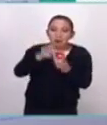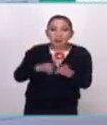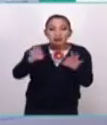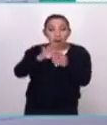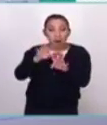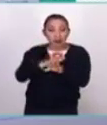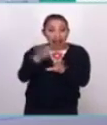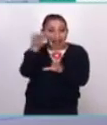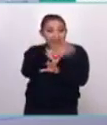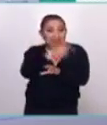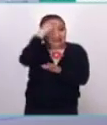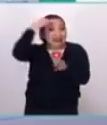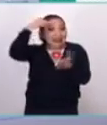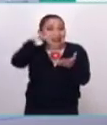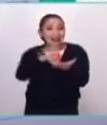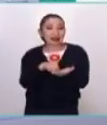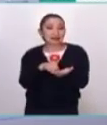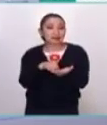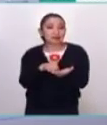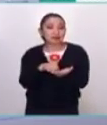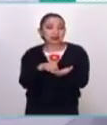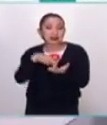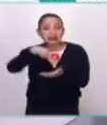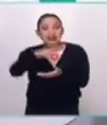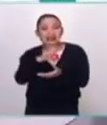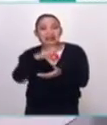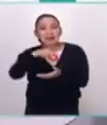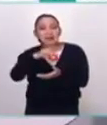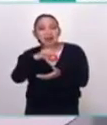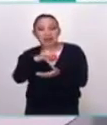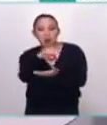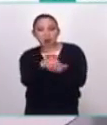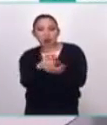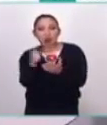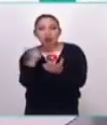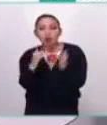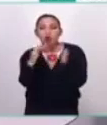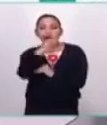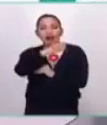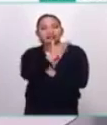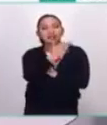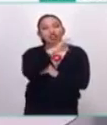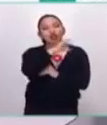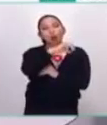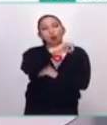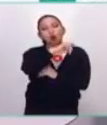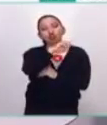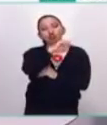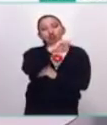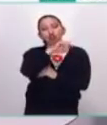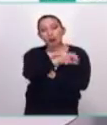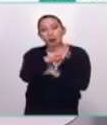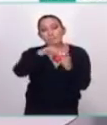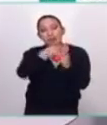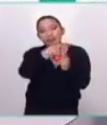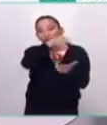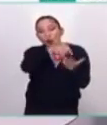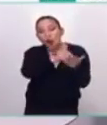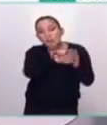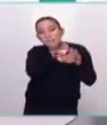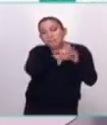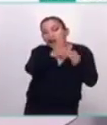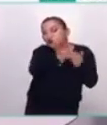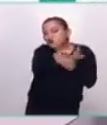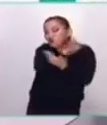algún momento se pensó que La Quemada tenía que ver con el célebre Chicomostoc, el lugar de donde surge la